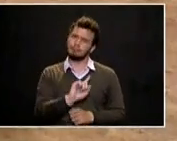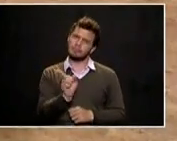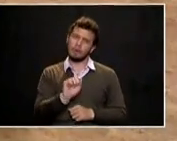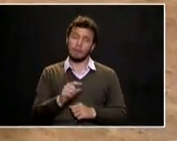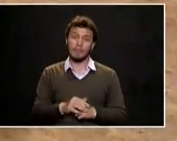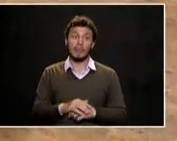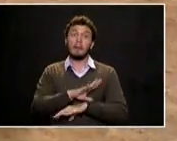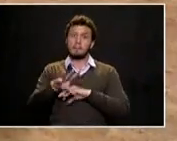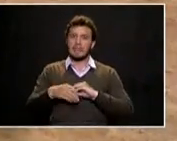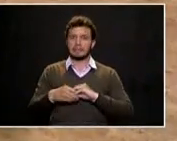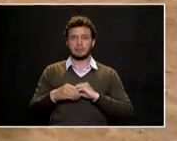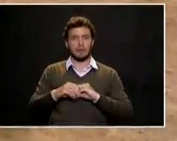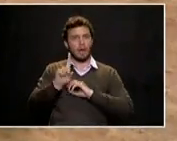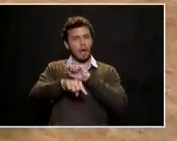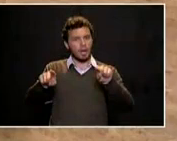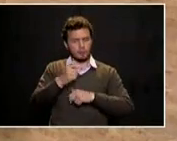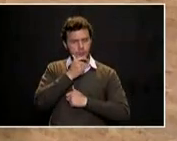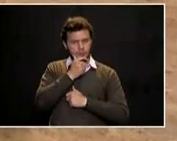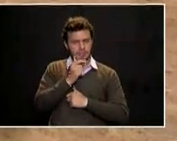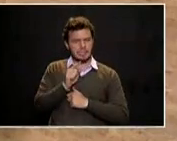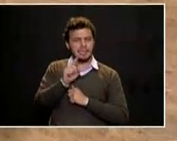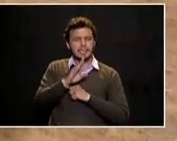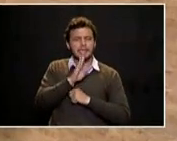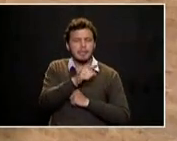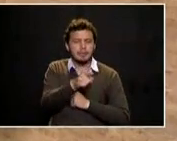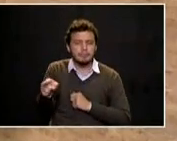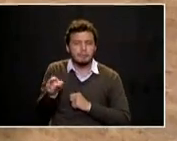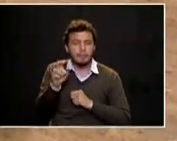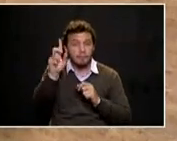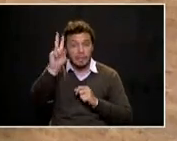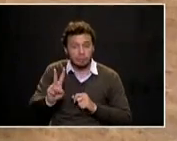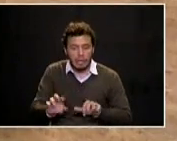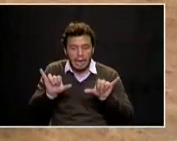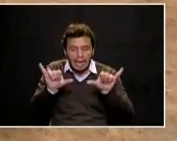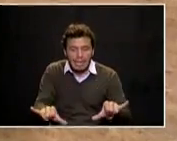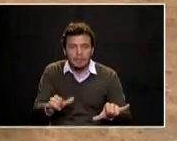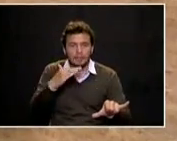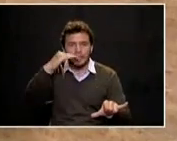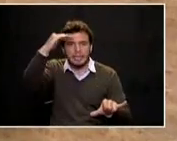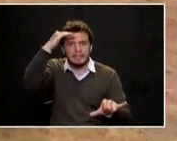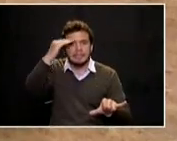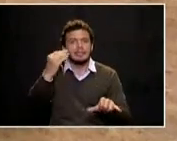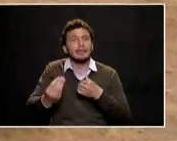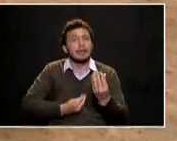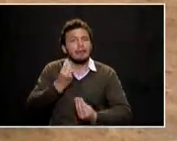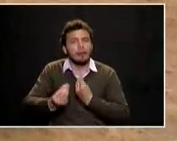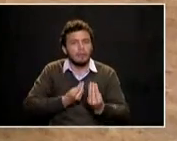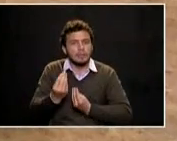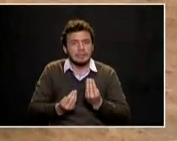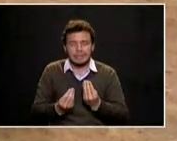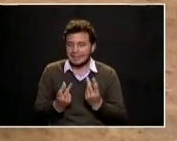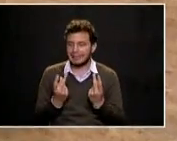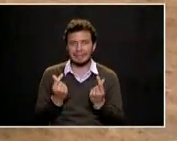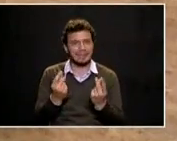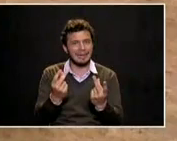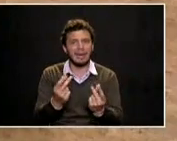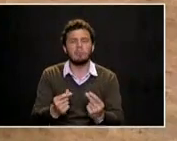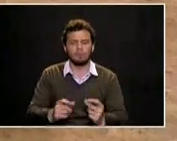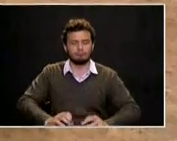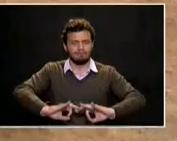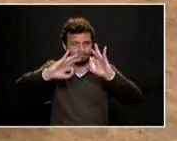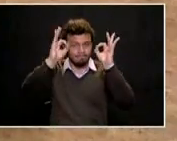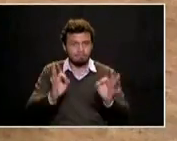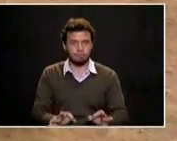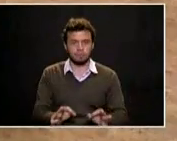porque algunos se van a quedar acá porque tienen familias aquí. Lo que hay que hacer con esos es legalizarlo legalizarlos lo más pronto posible para que